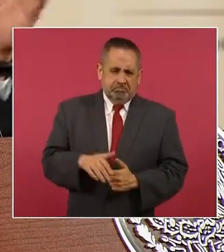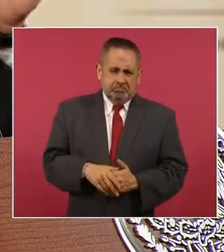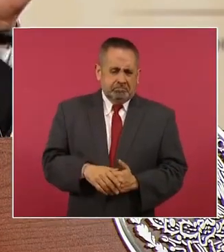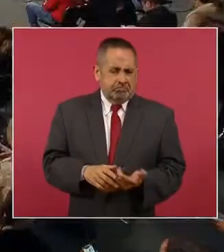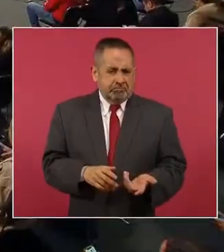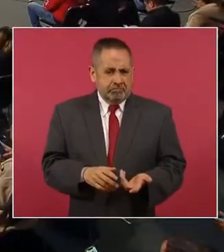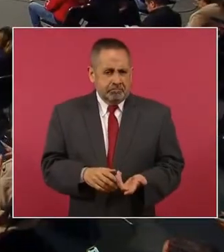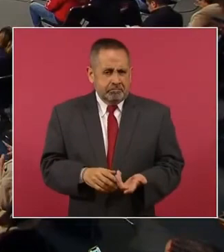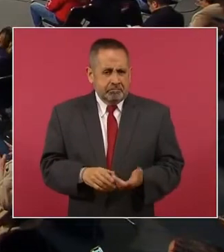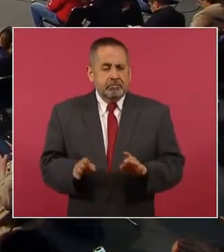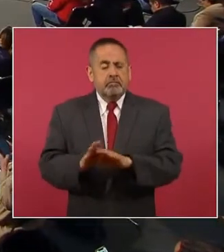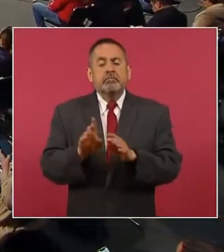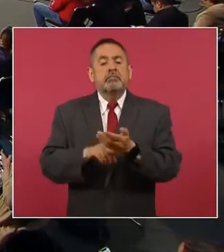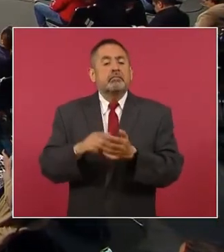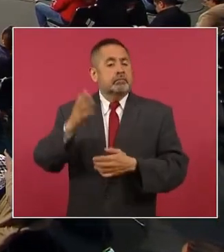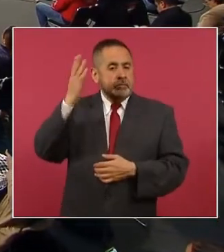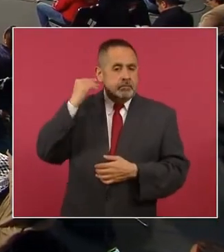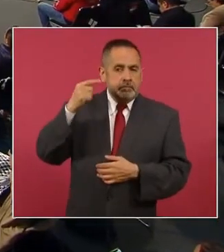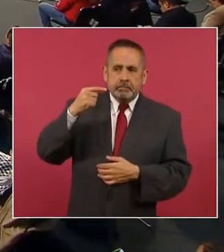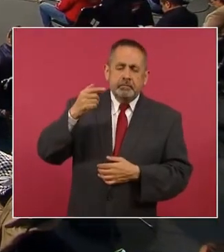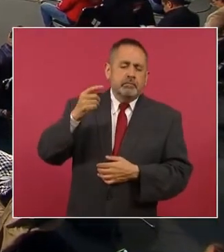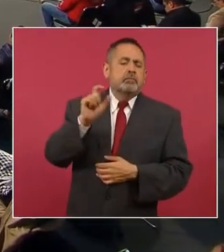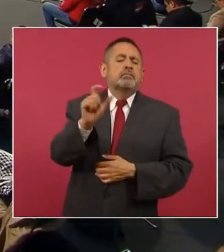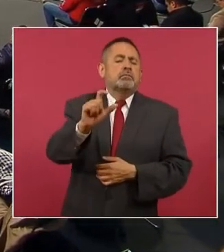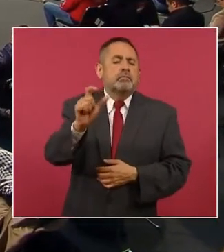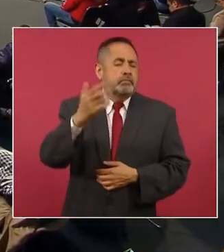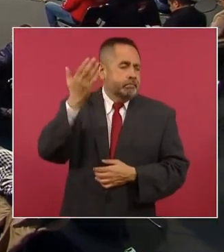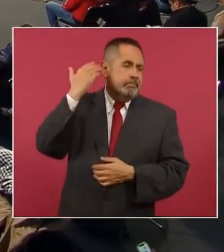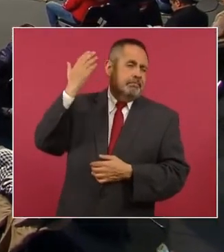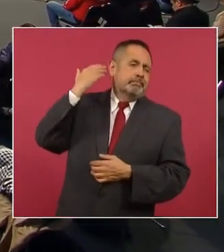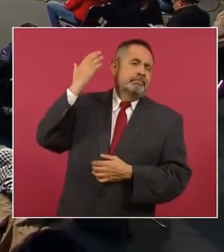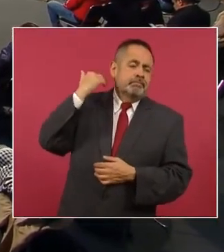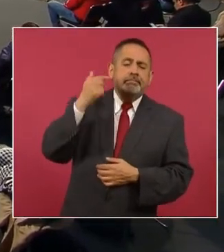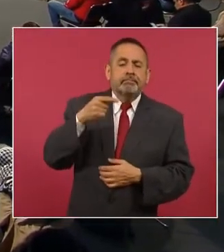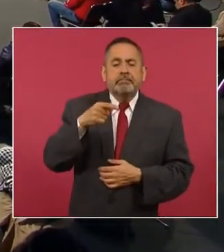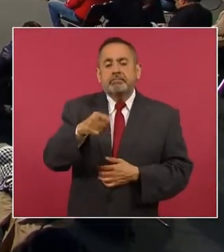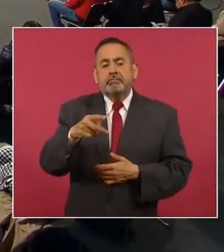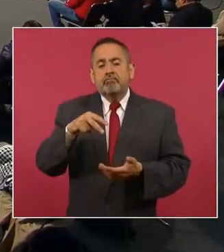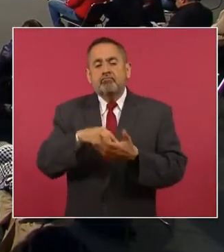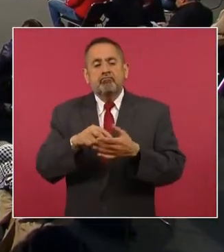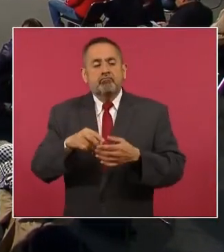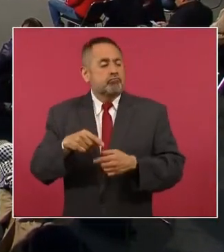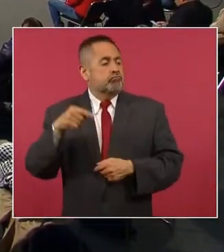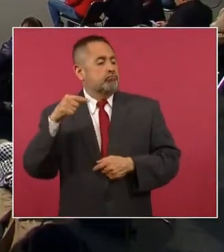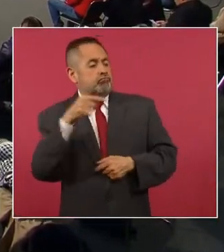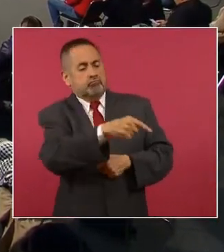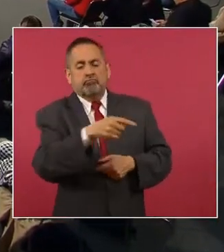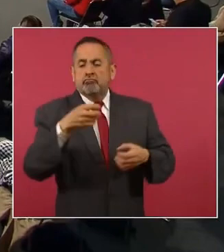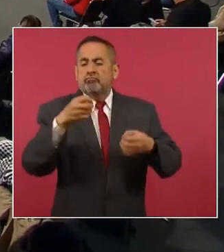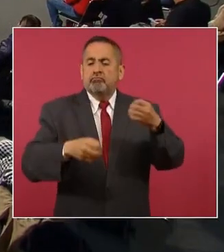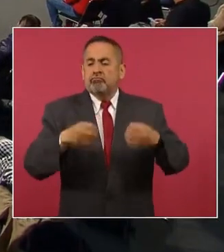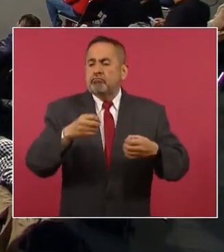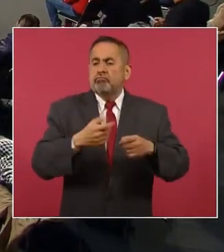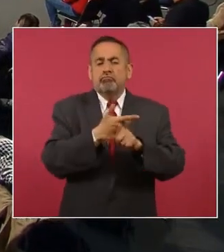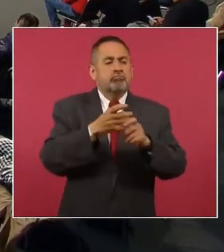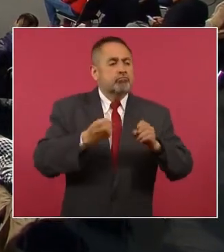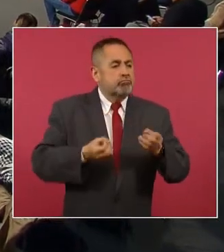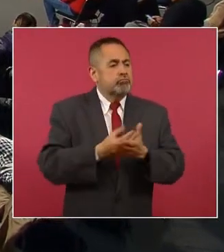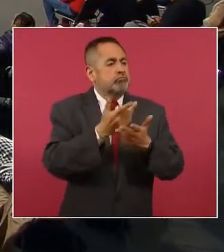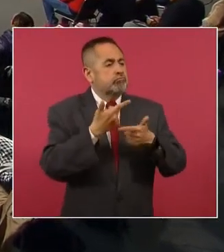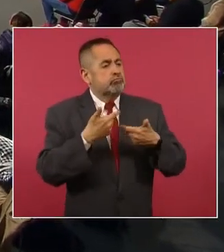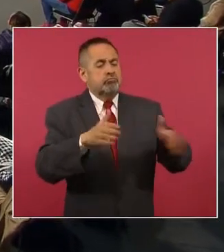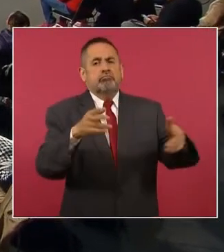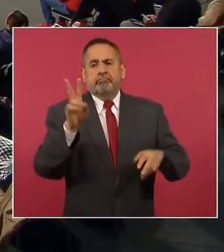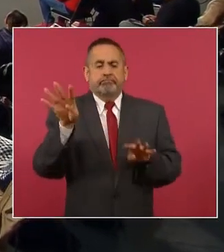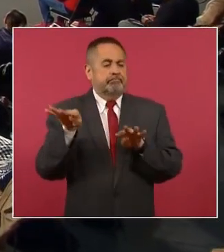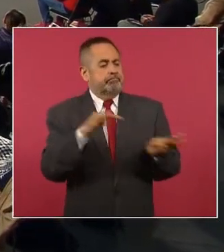¿Cuándo se daba a conocer de que jueces dejaran en libertad en